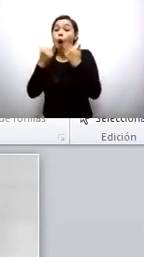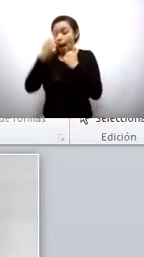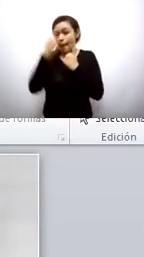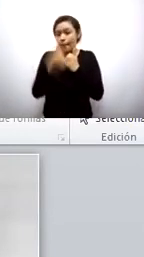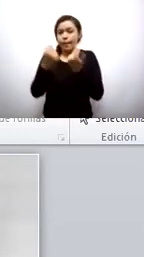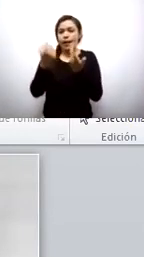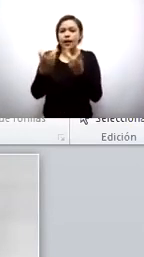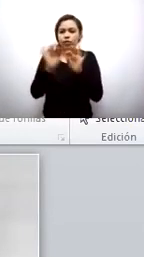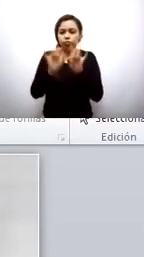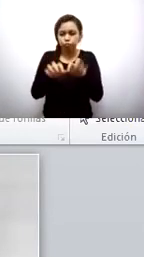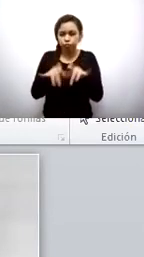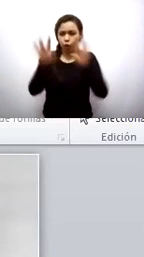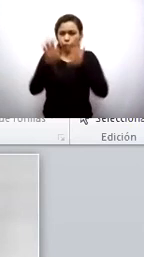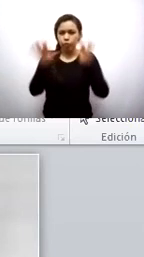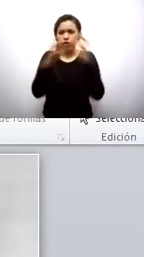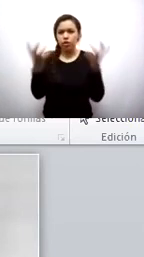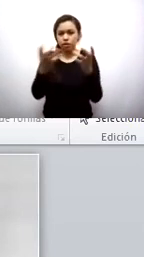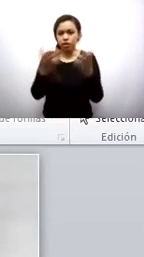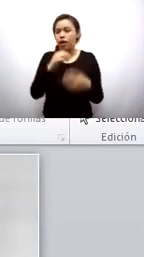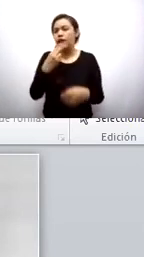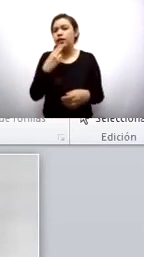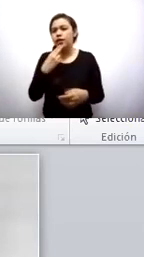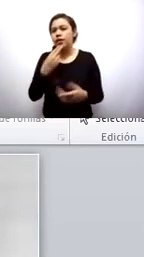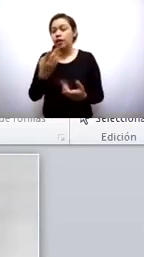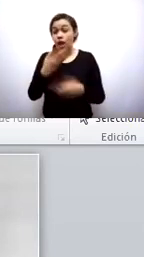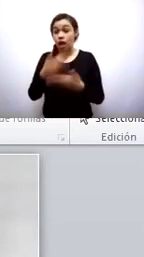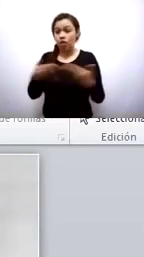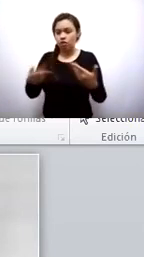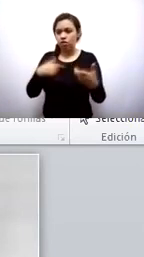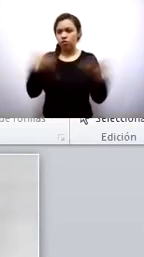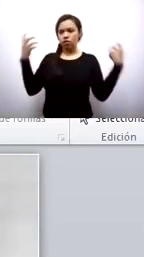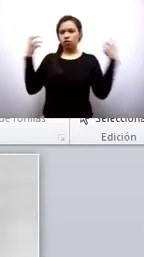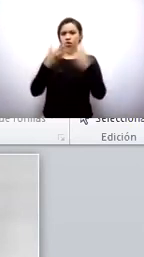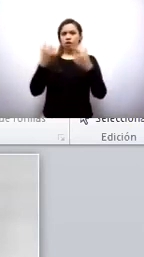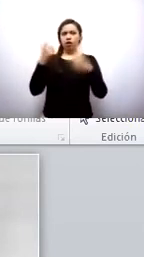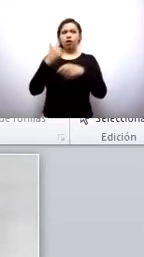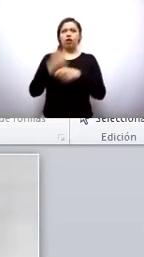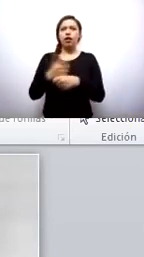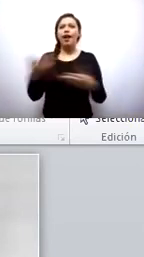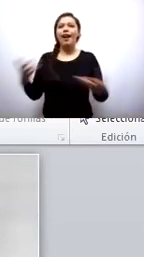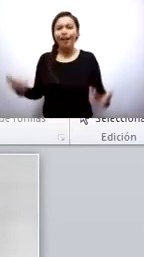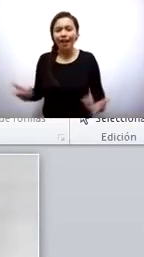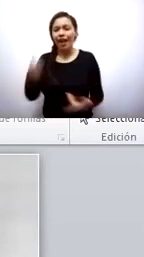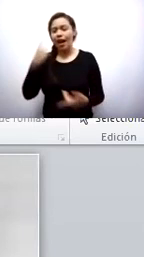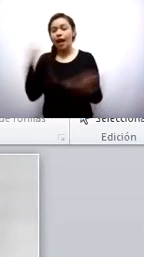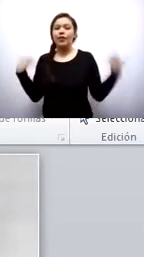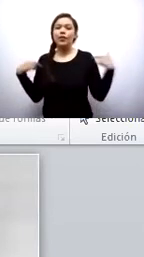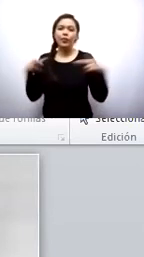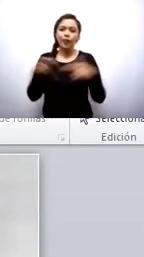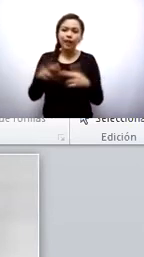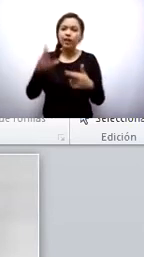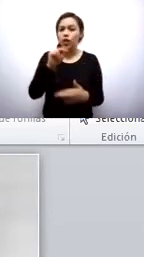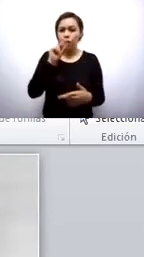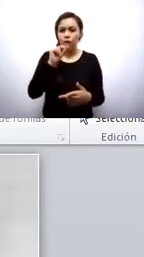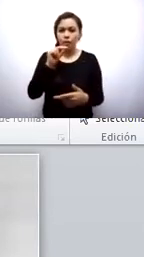ensayo, pues bueno, ahora con esto que nos está sucediendo ya me doy cuenta que lo que está sucediendo con los profesores no está haciendo lo mismo que me